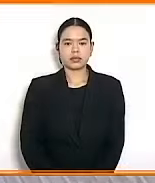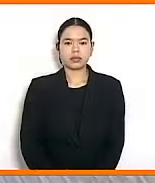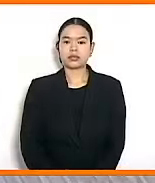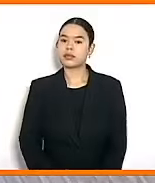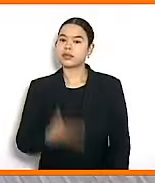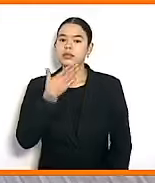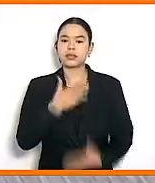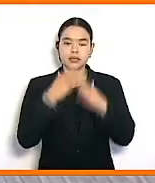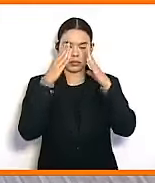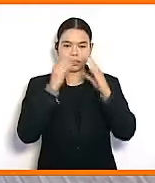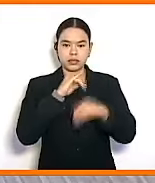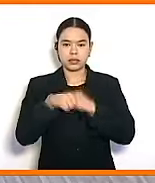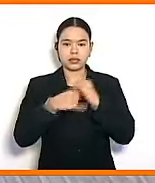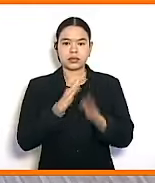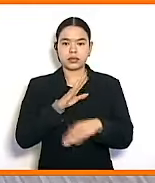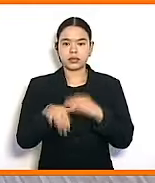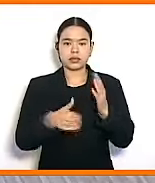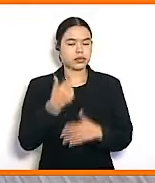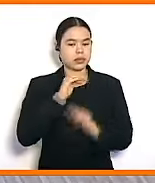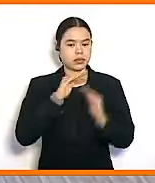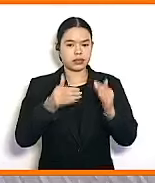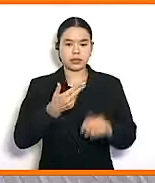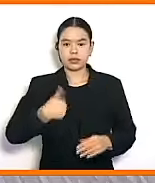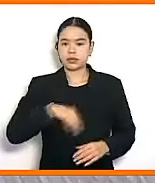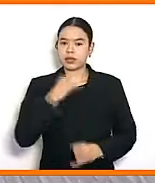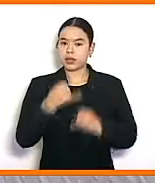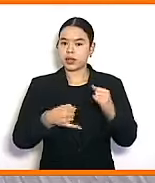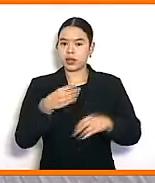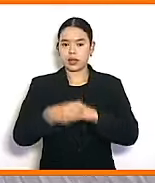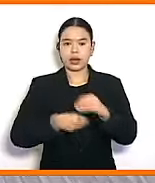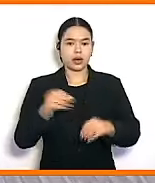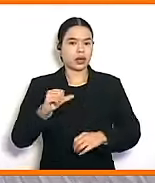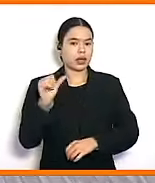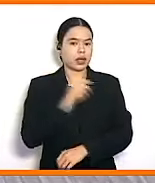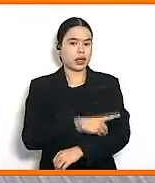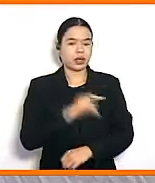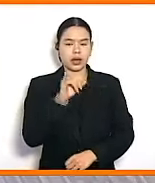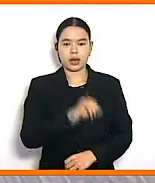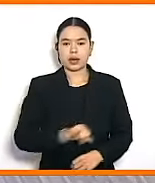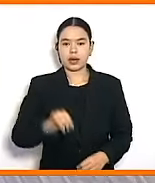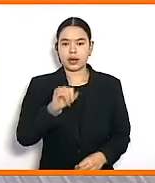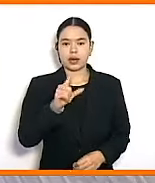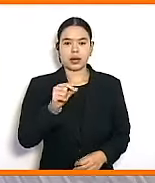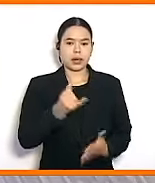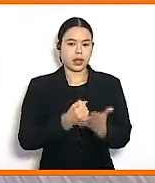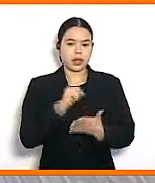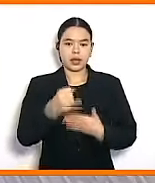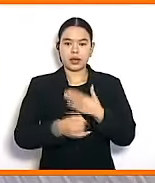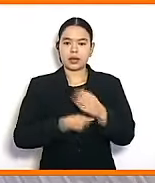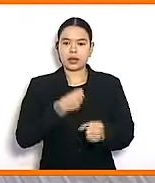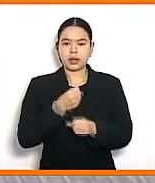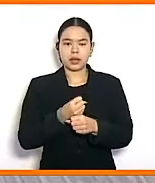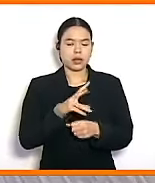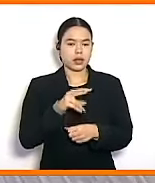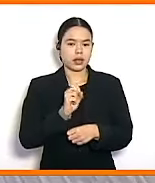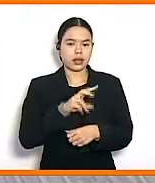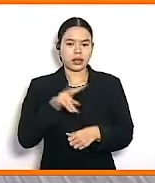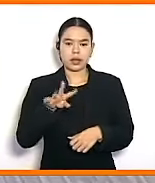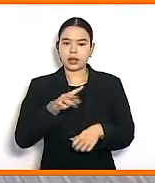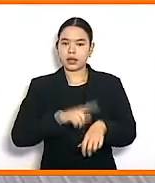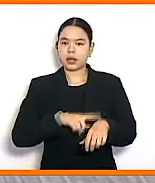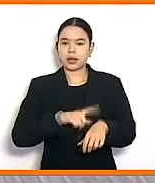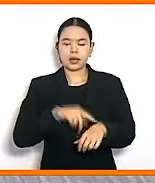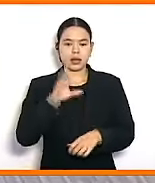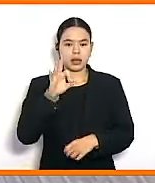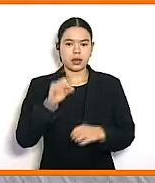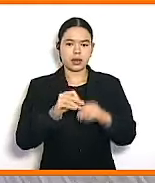Buenas noches, queridos jugadores. Bienvenidos a nuestro último sorteo de hoy, jueves 20 de junio del año 2024. En este momento, el reloj está marcando las 9